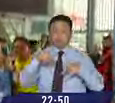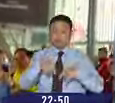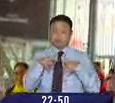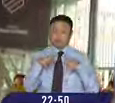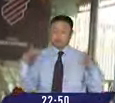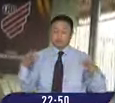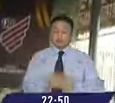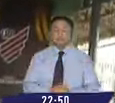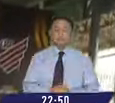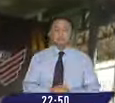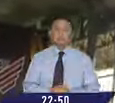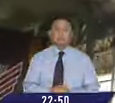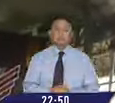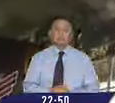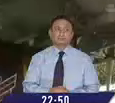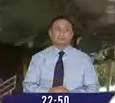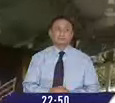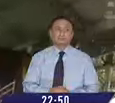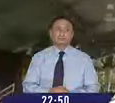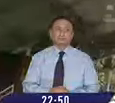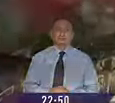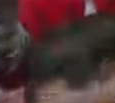magnitud, informó Charlie Pisa.